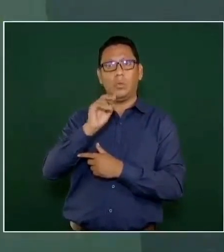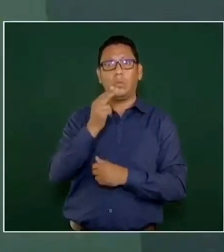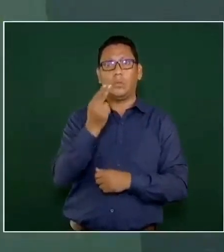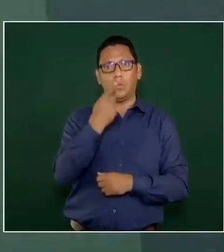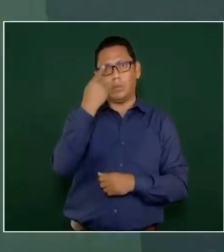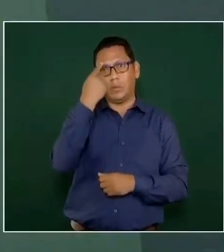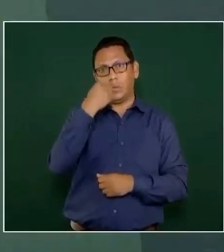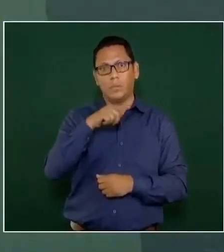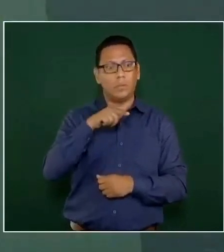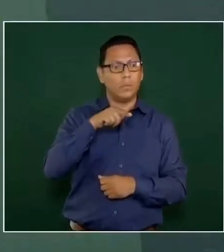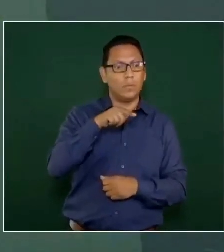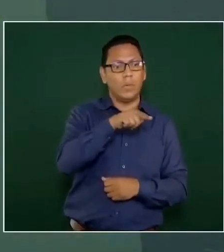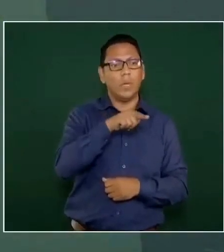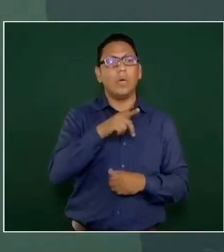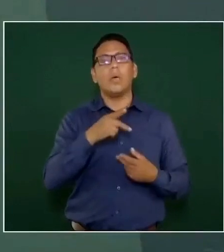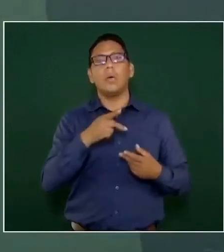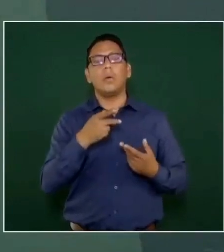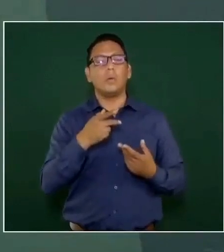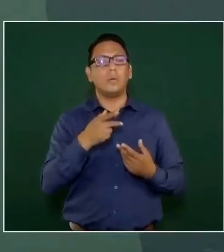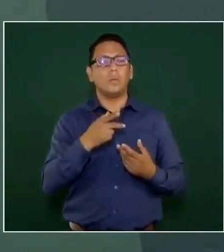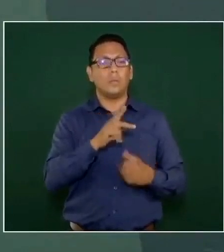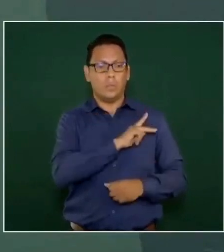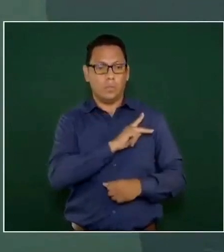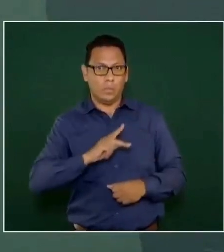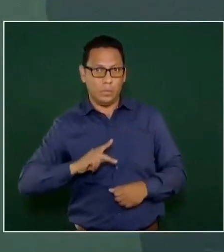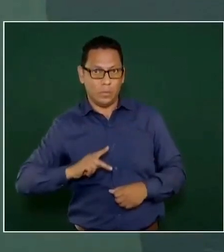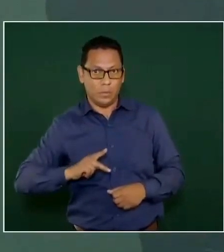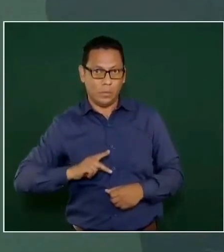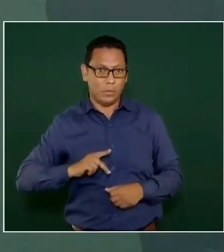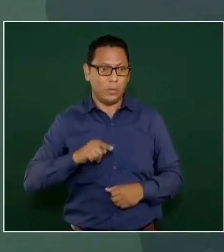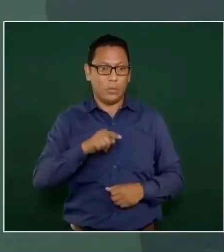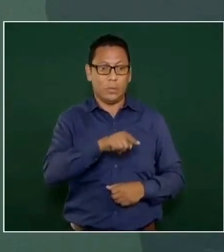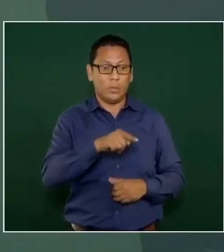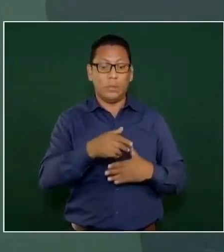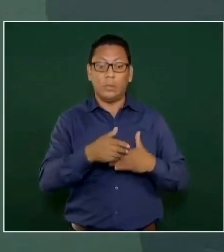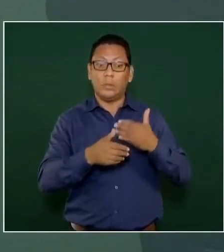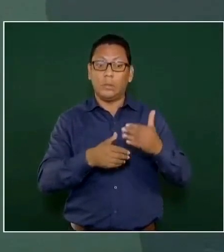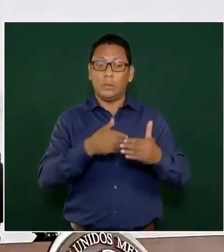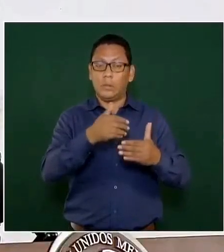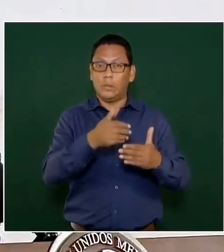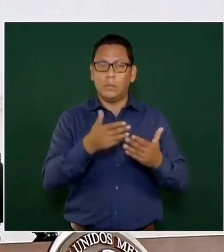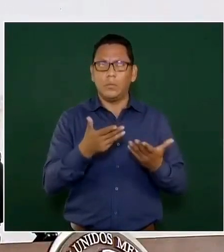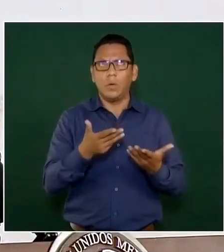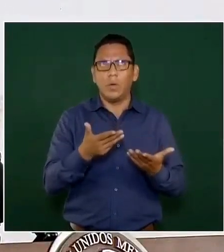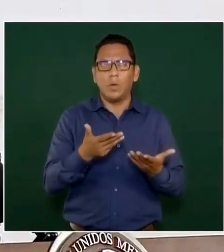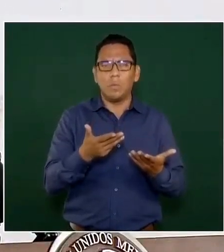la inmunidad a los presidentes y entonces proceder a